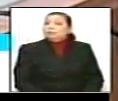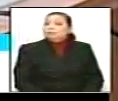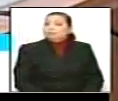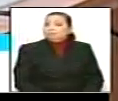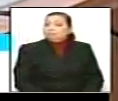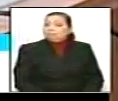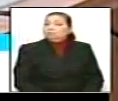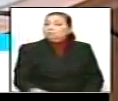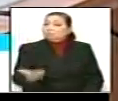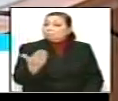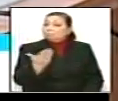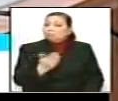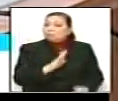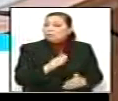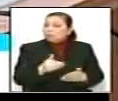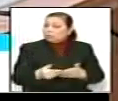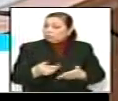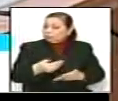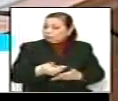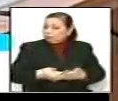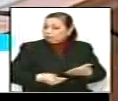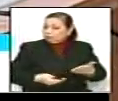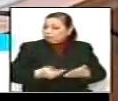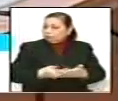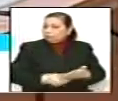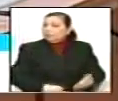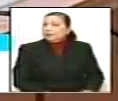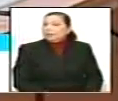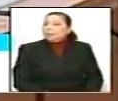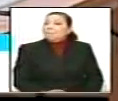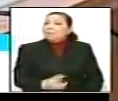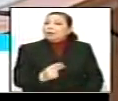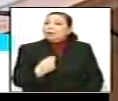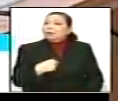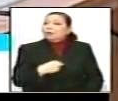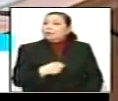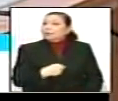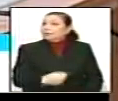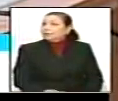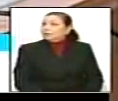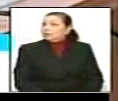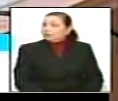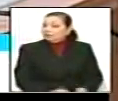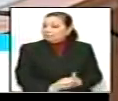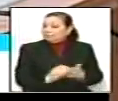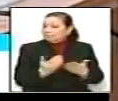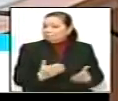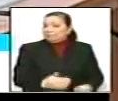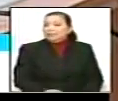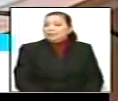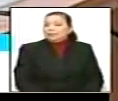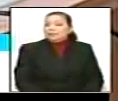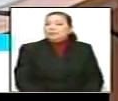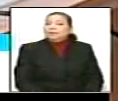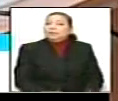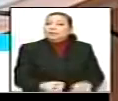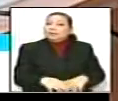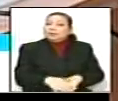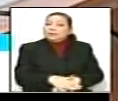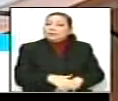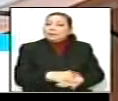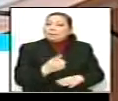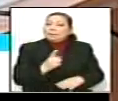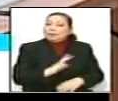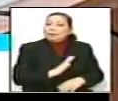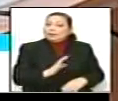le recabamos toda la documentación correspondiente. Para nosotros es saludable como gestión y